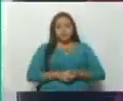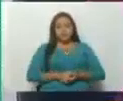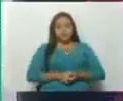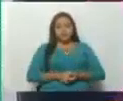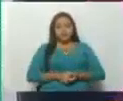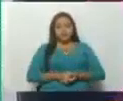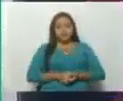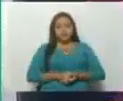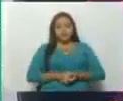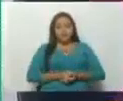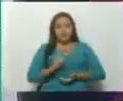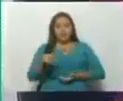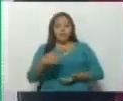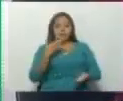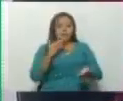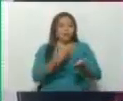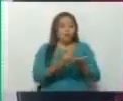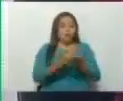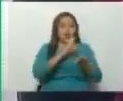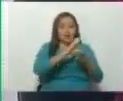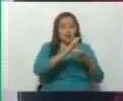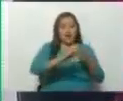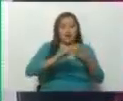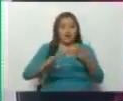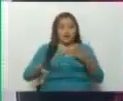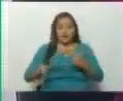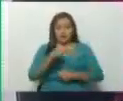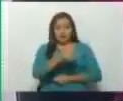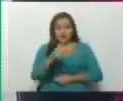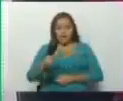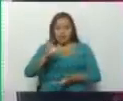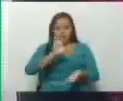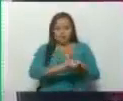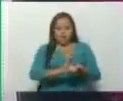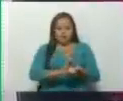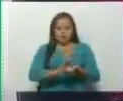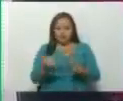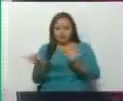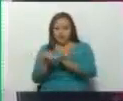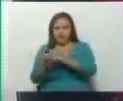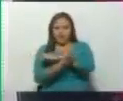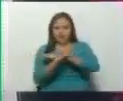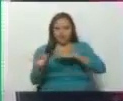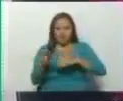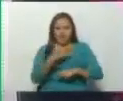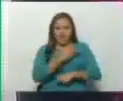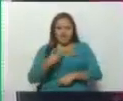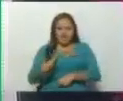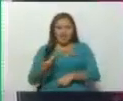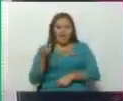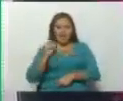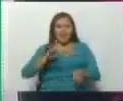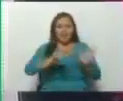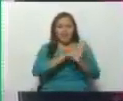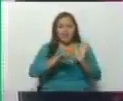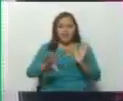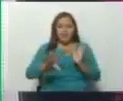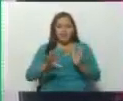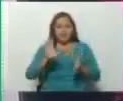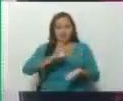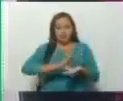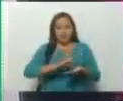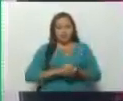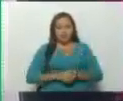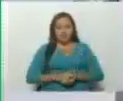también planteaban las características que tienen las ciudades que son fronterizas y que también quieren garantizar su derecho a la ciudad. ¿Qué temas